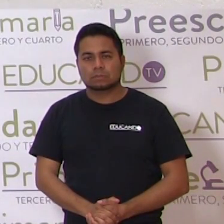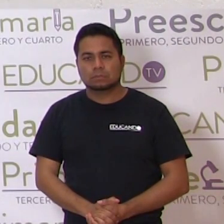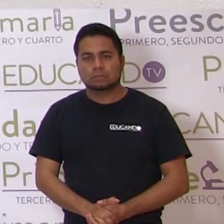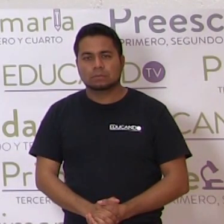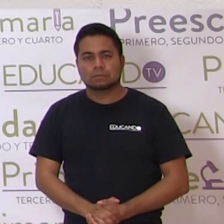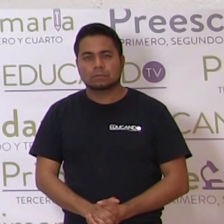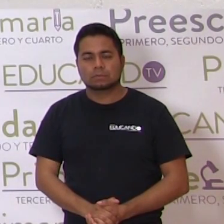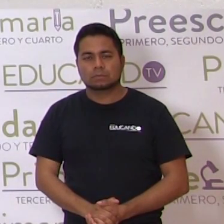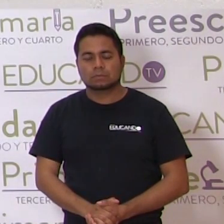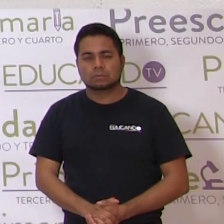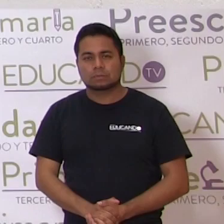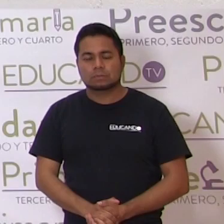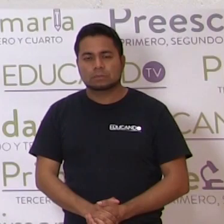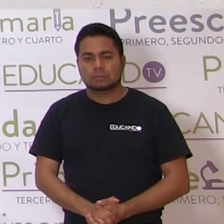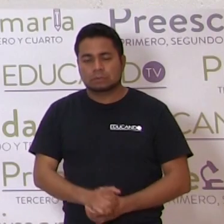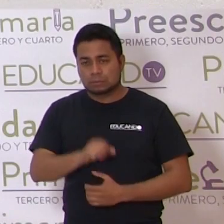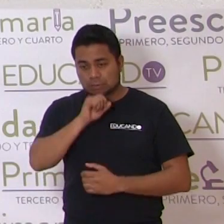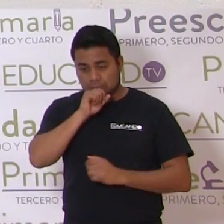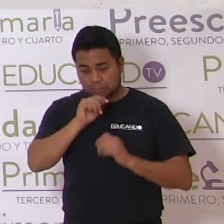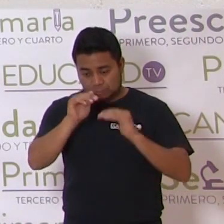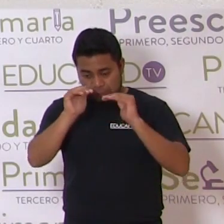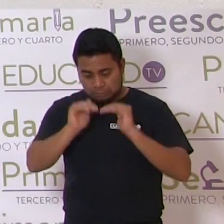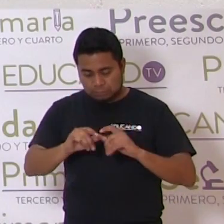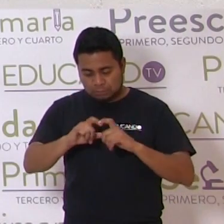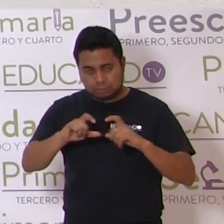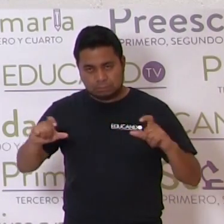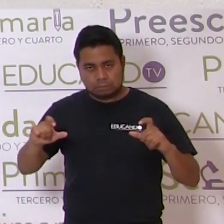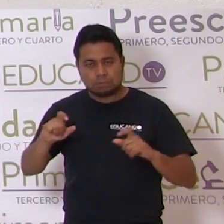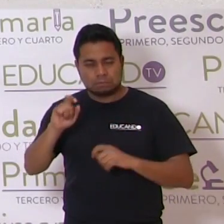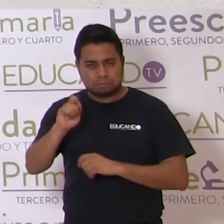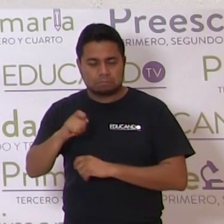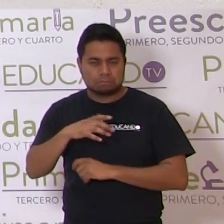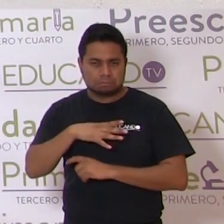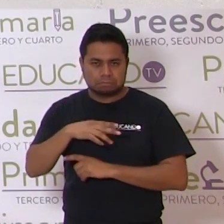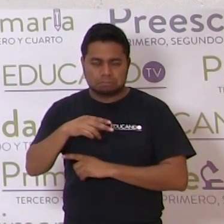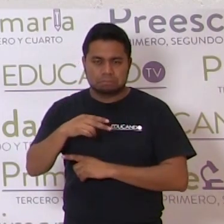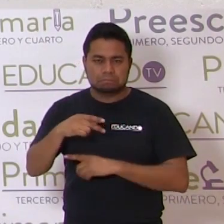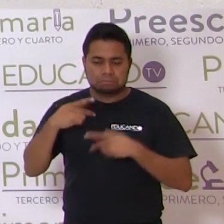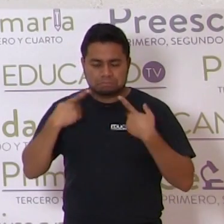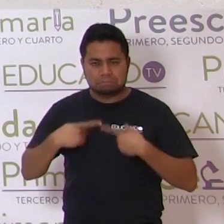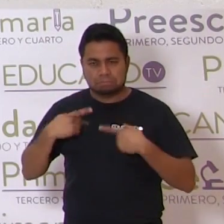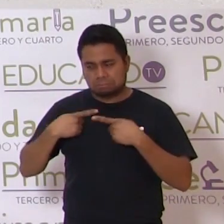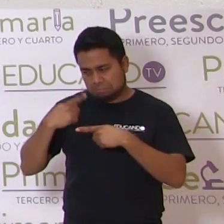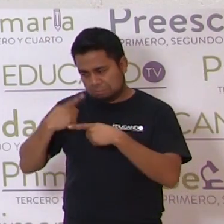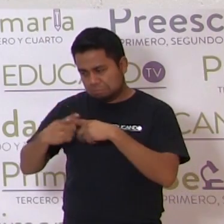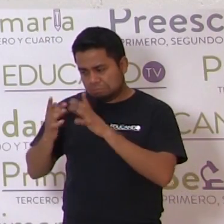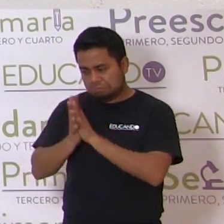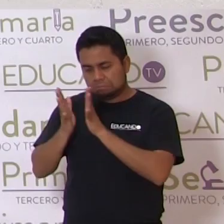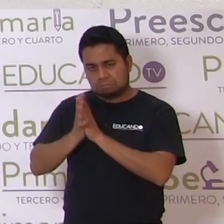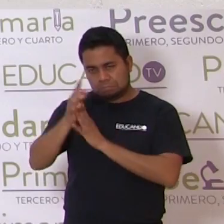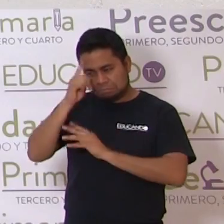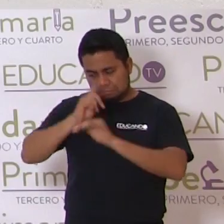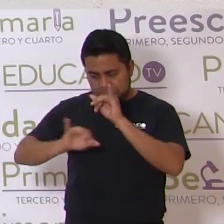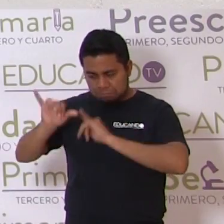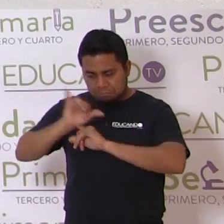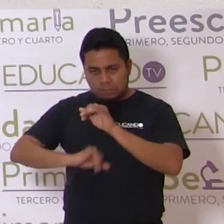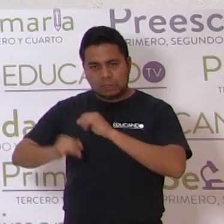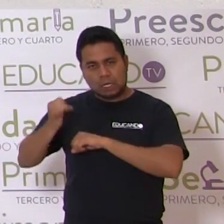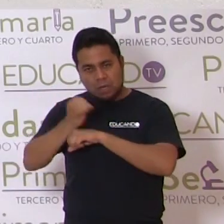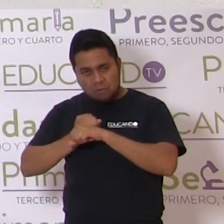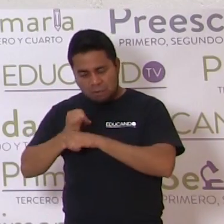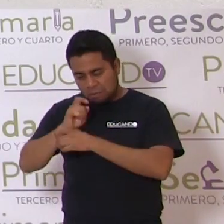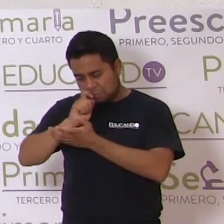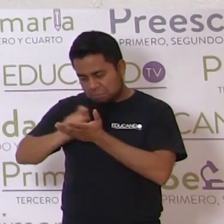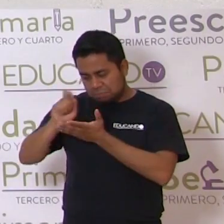y que también abajo están los nombres de las personas que participaron en el experimento científico y